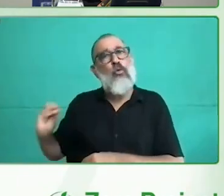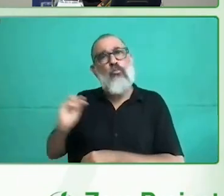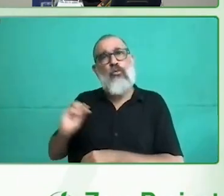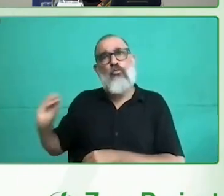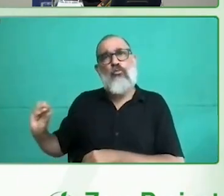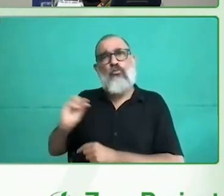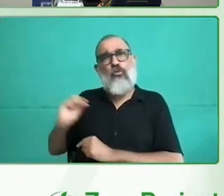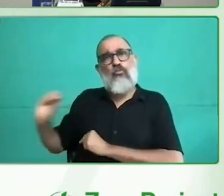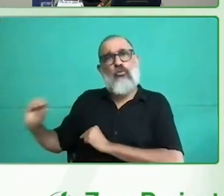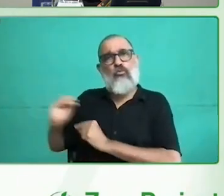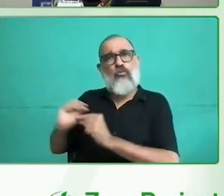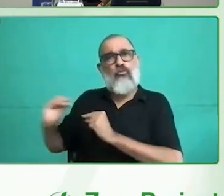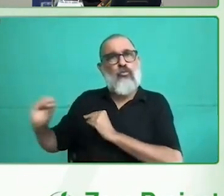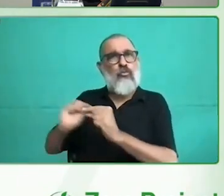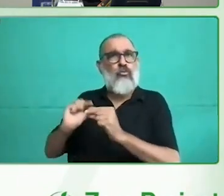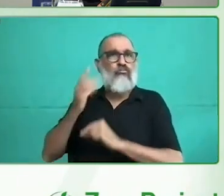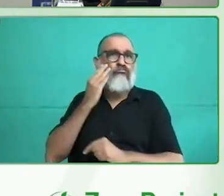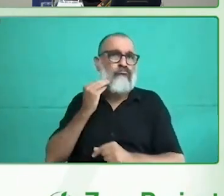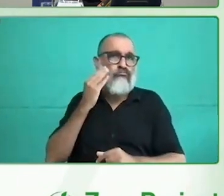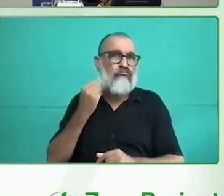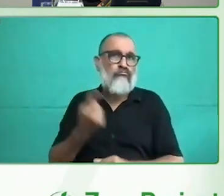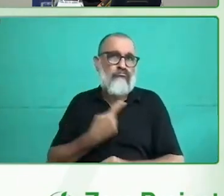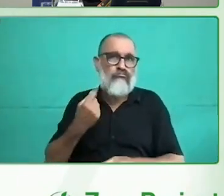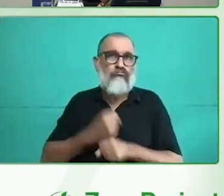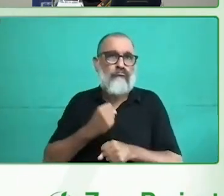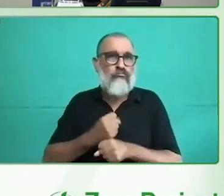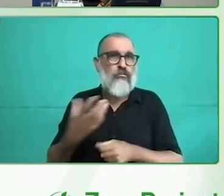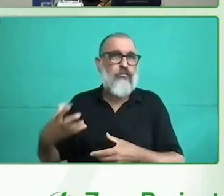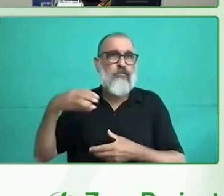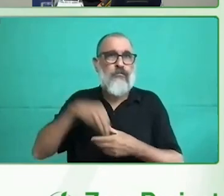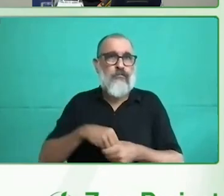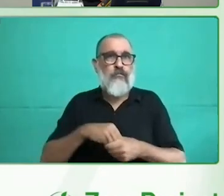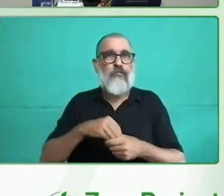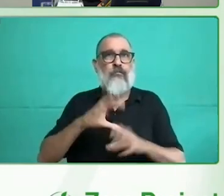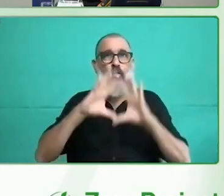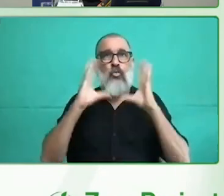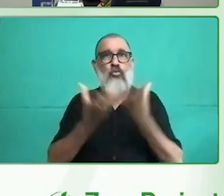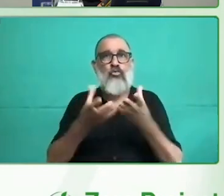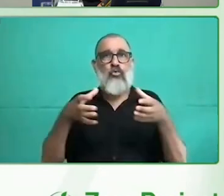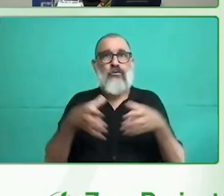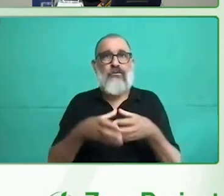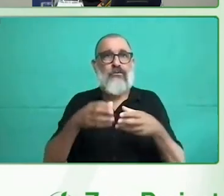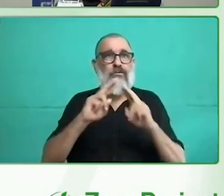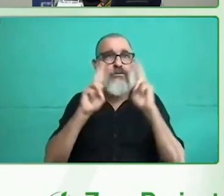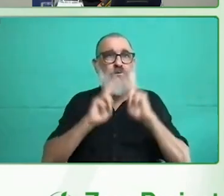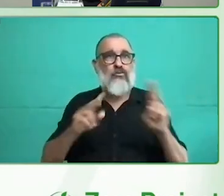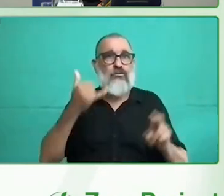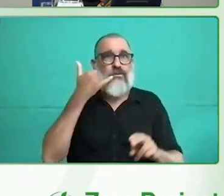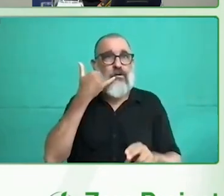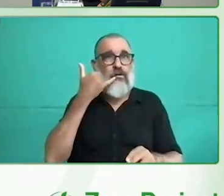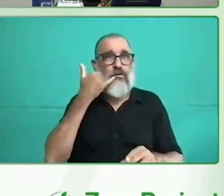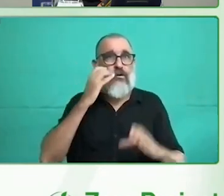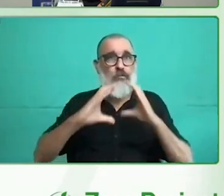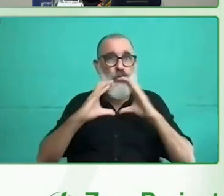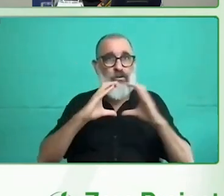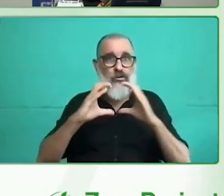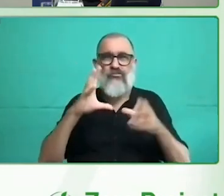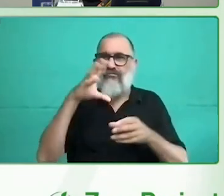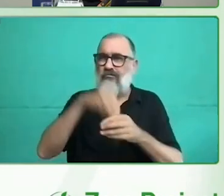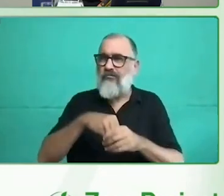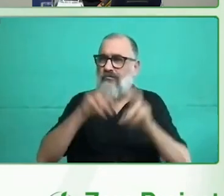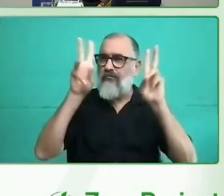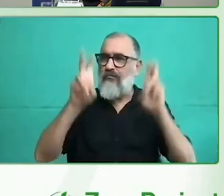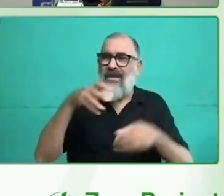y también otros temas en materia de inclusión digital con los cuales nosotros trabajamos desde la UIT, siendo esta